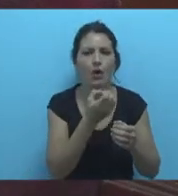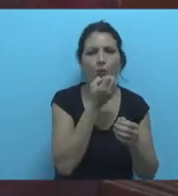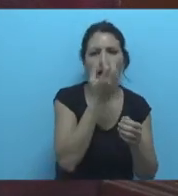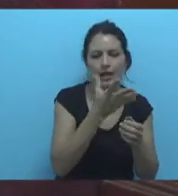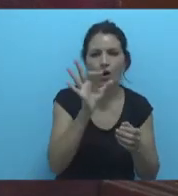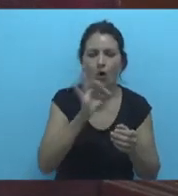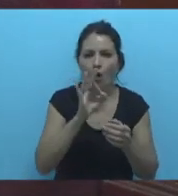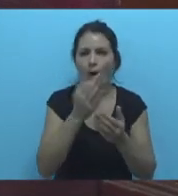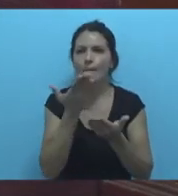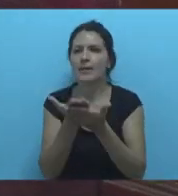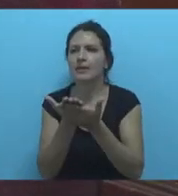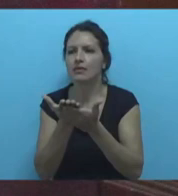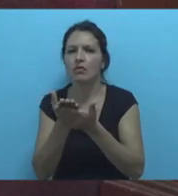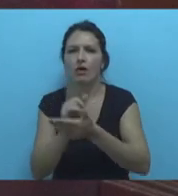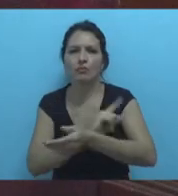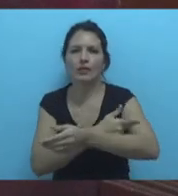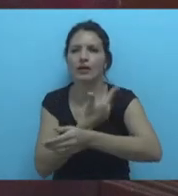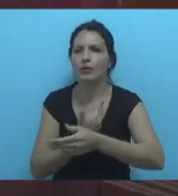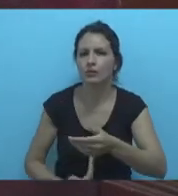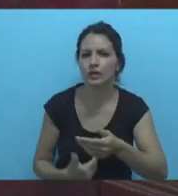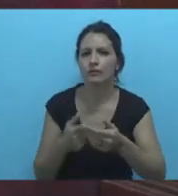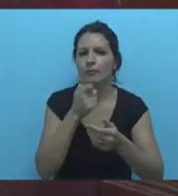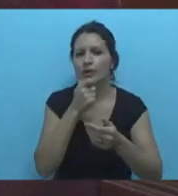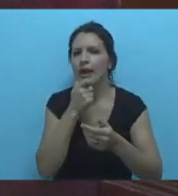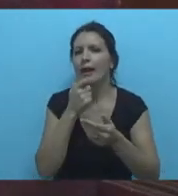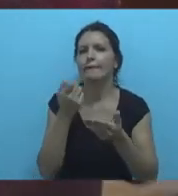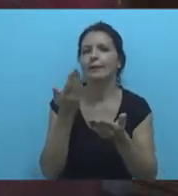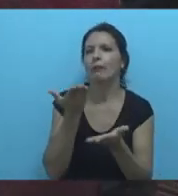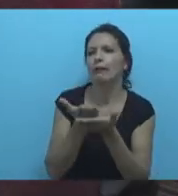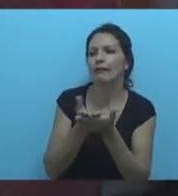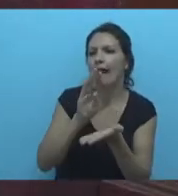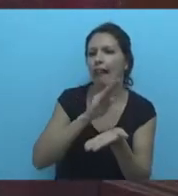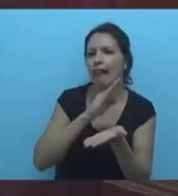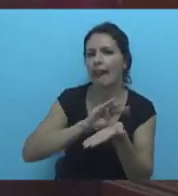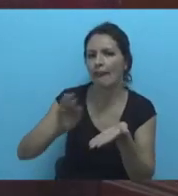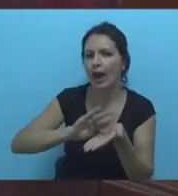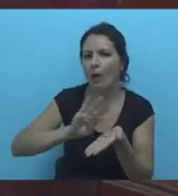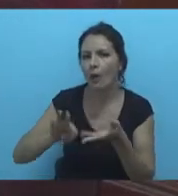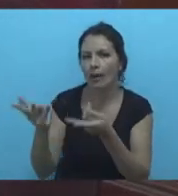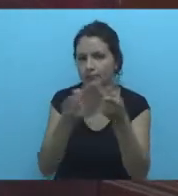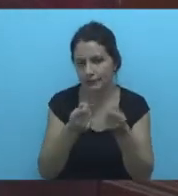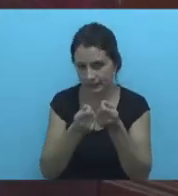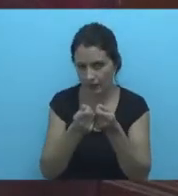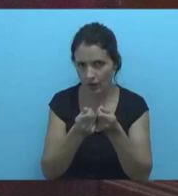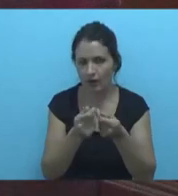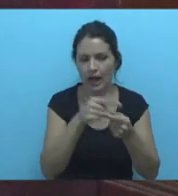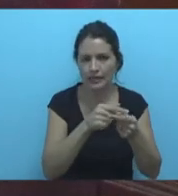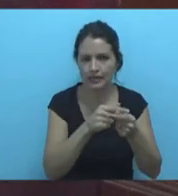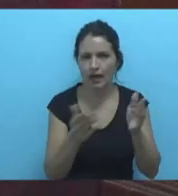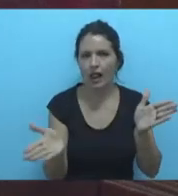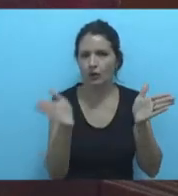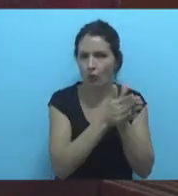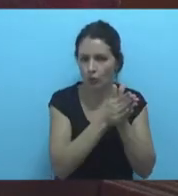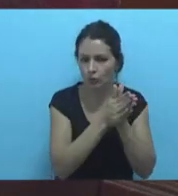Ejecutivo para que realice gestiones para el cobro de la deuda. Ese se acumula, el de Basile,